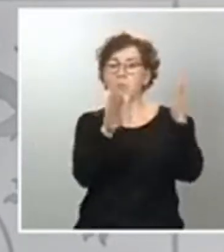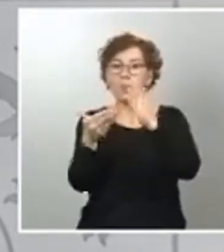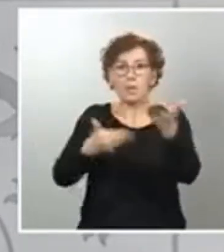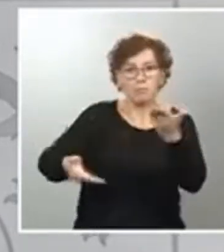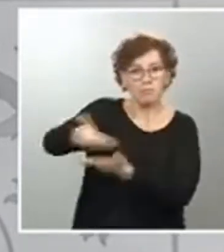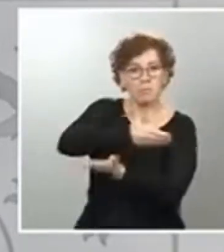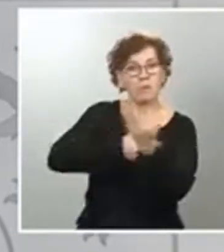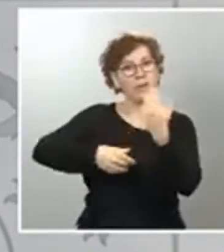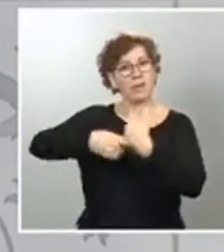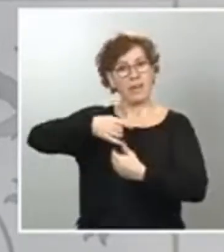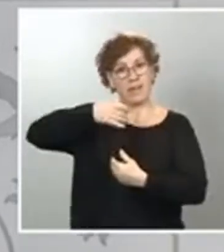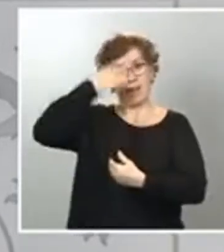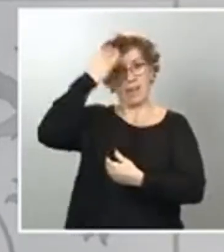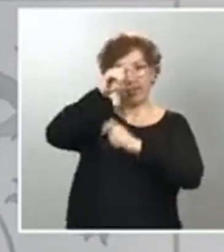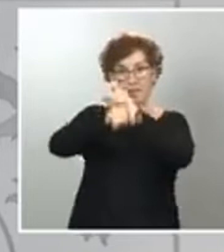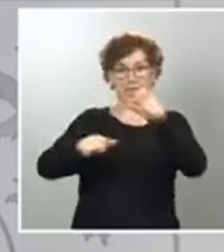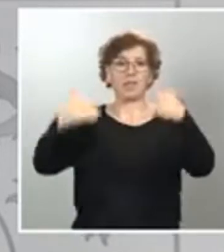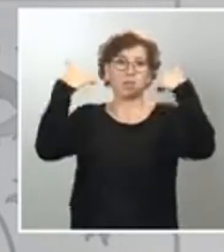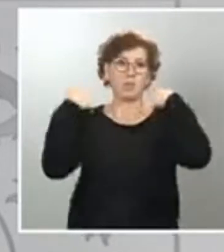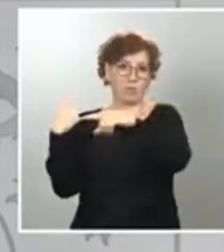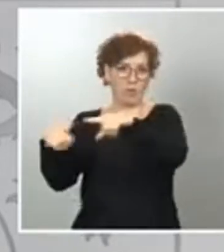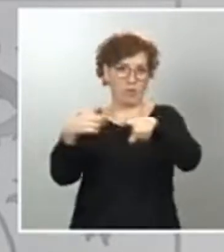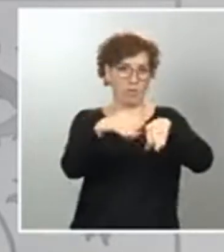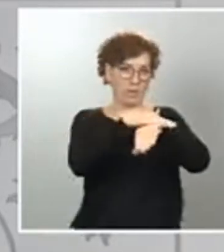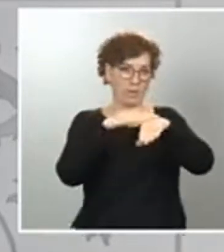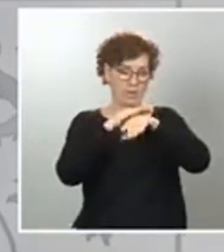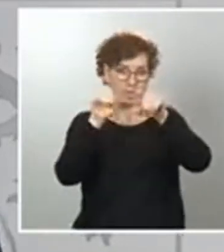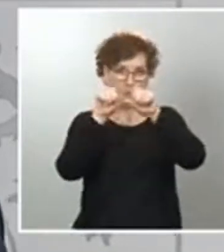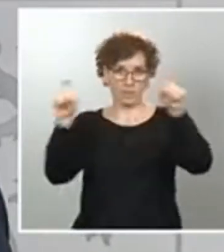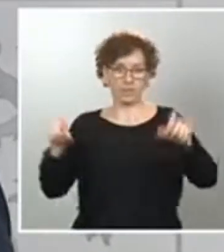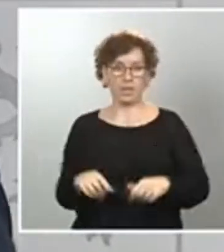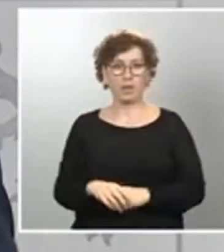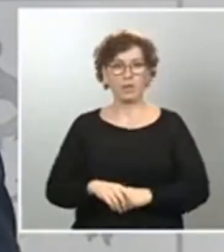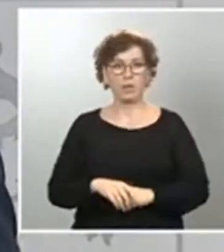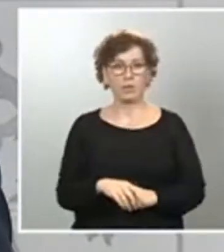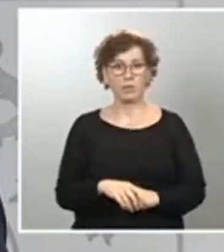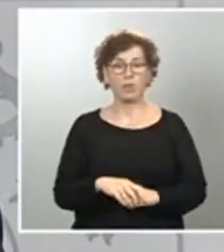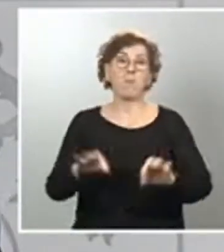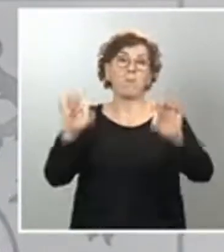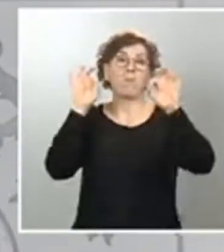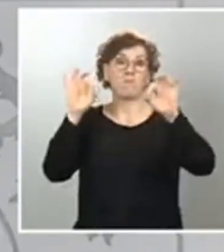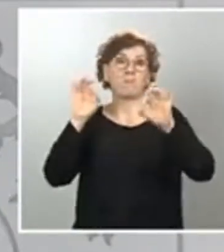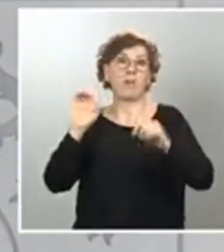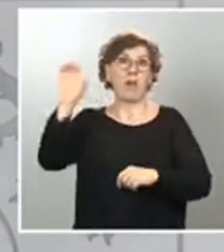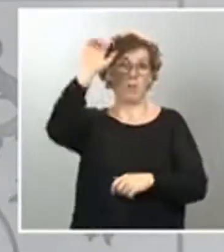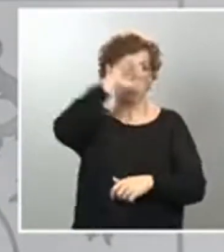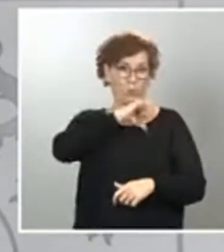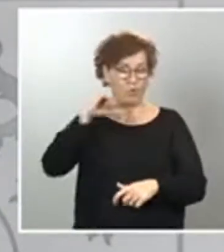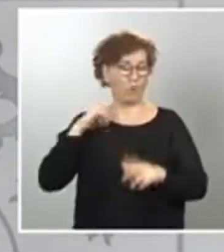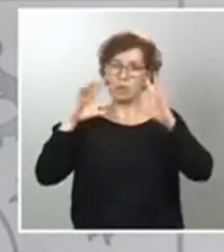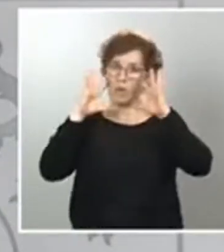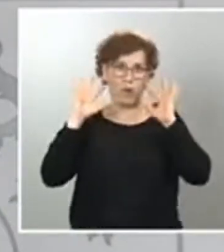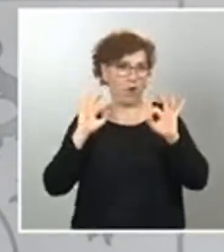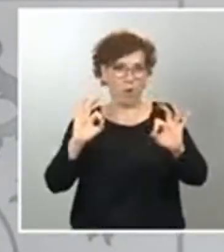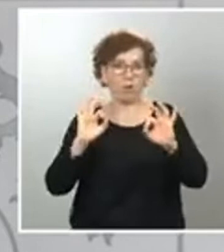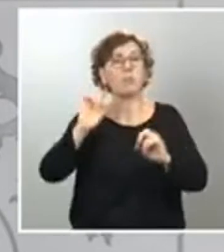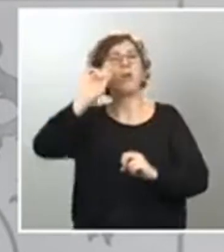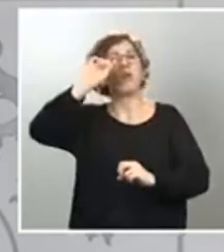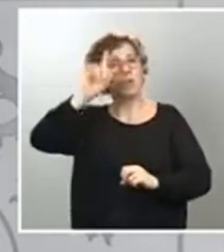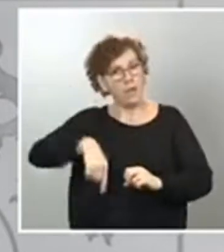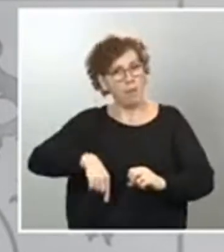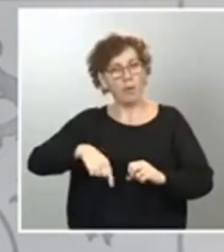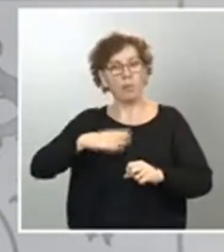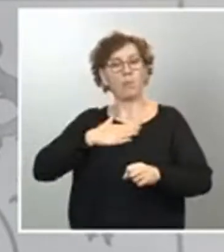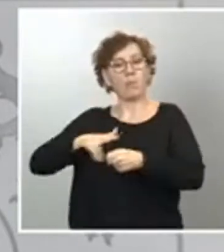responsables de las distintas administraciones. Singularmente las administraciones autonómicas, por supuesto, pero también las administraciones provinciales